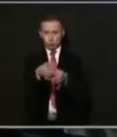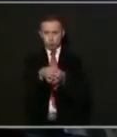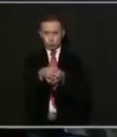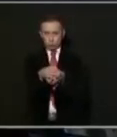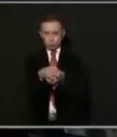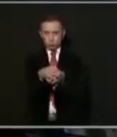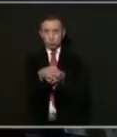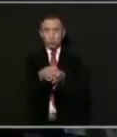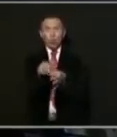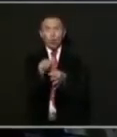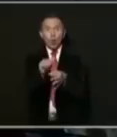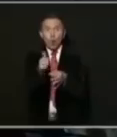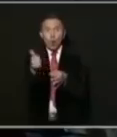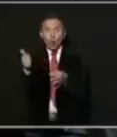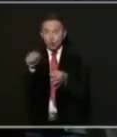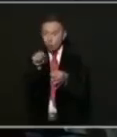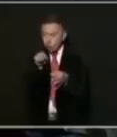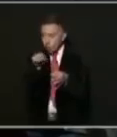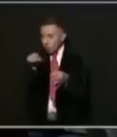se